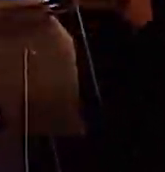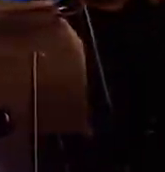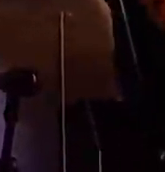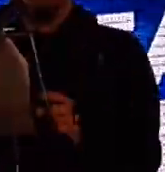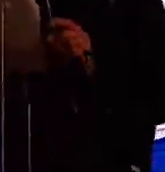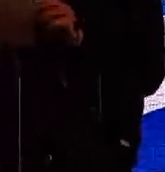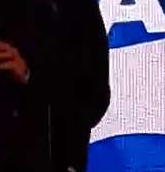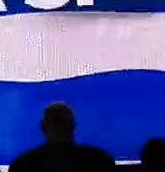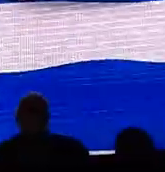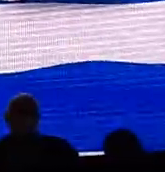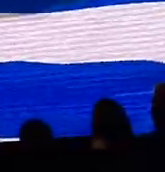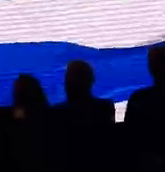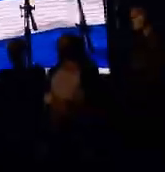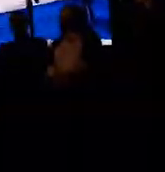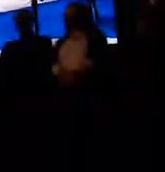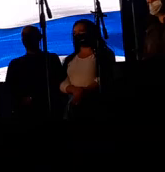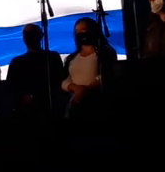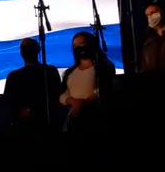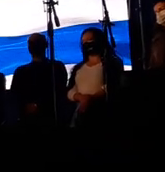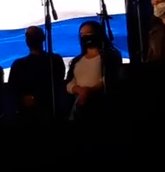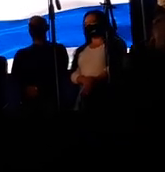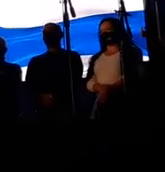de los 135 artículos.